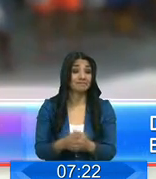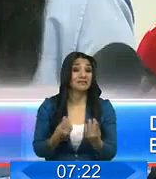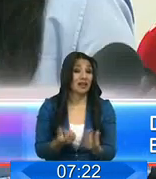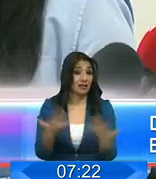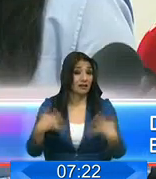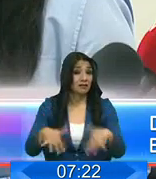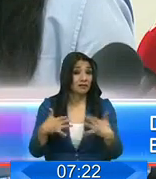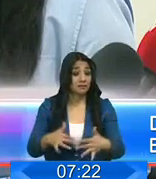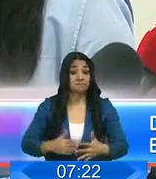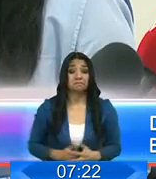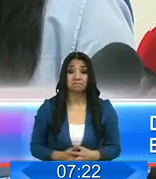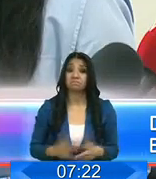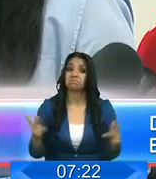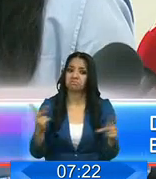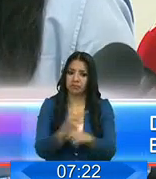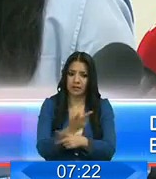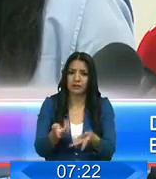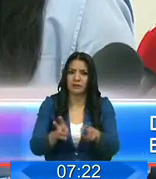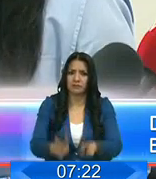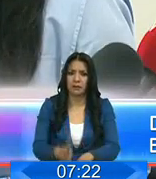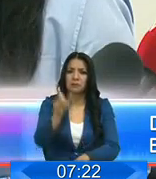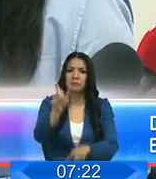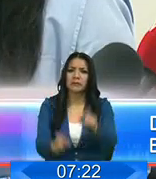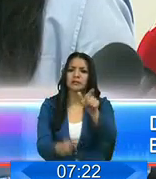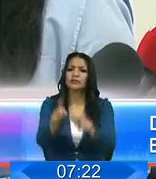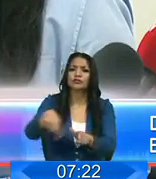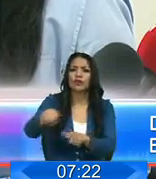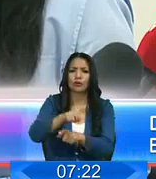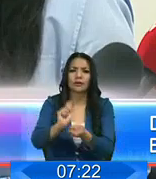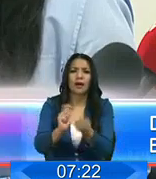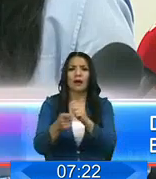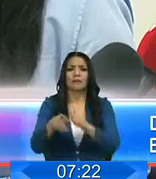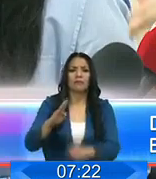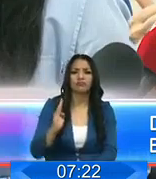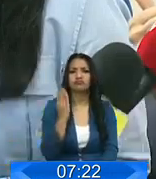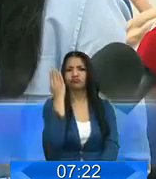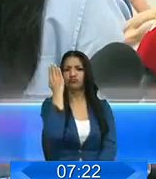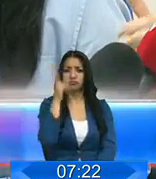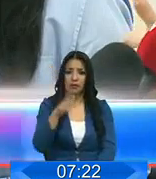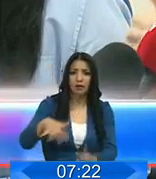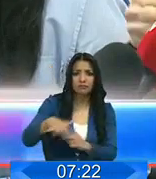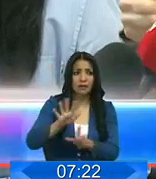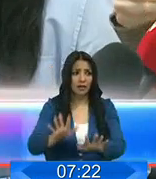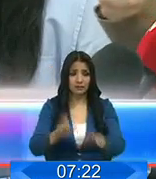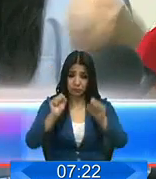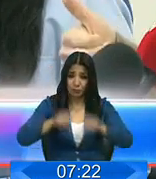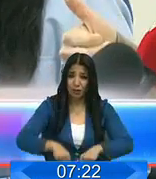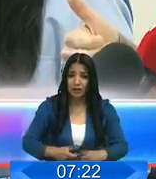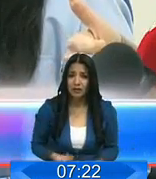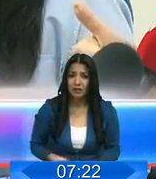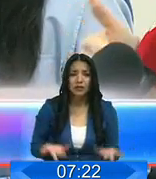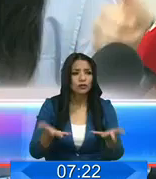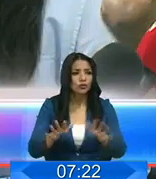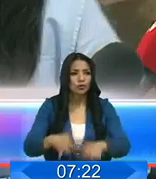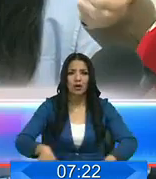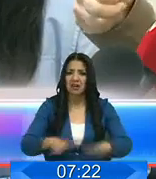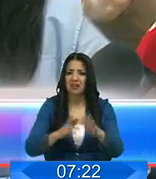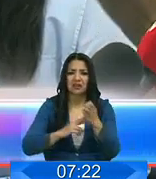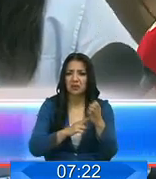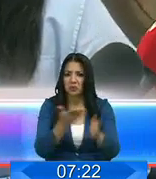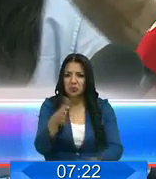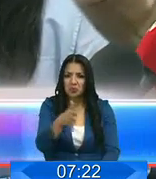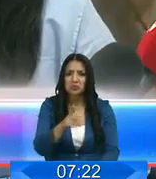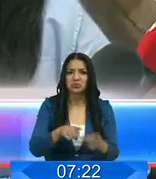aseguran. ¿Cómo podemos rehabilitar a las personas bajo un ambiente como este? Un ambiente donde no hay recursos claros